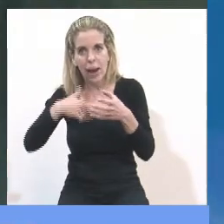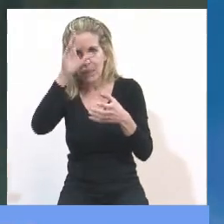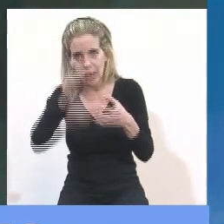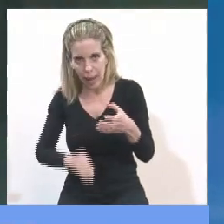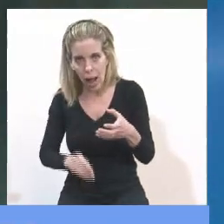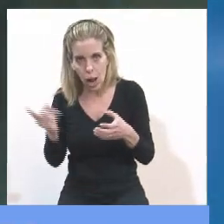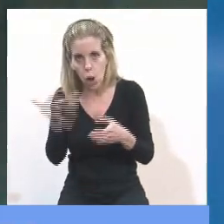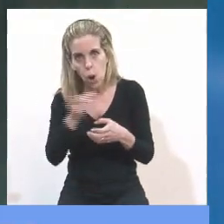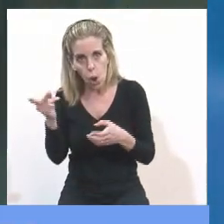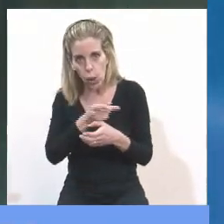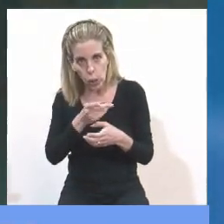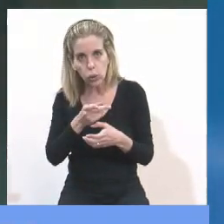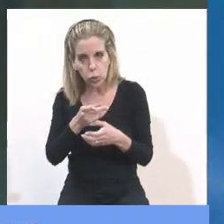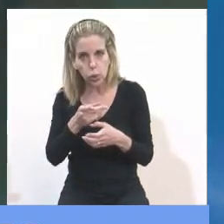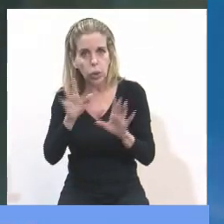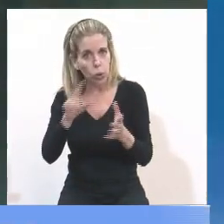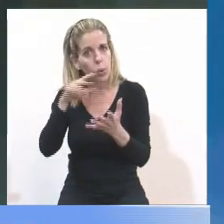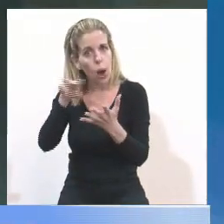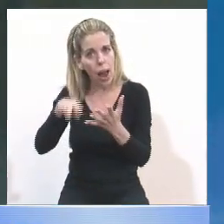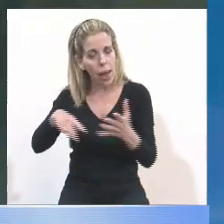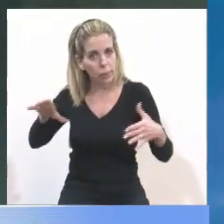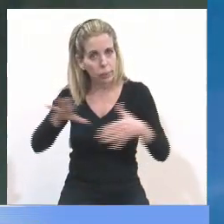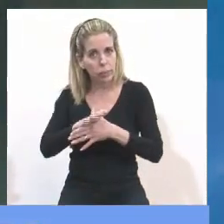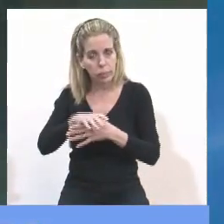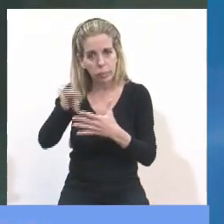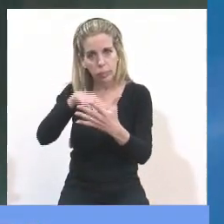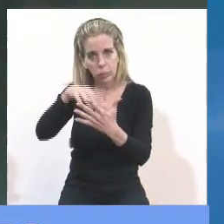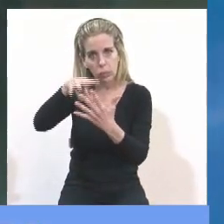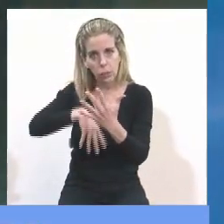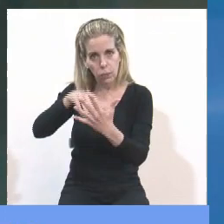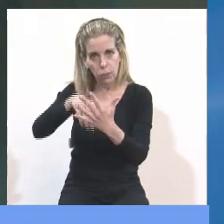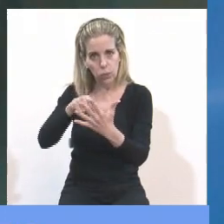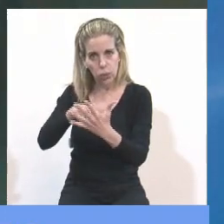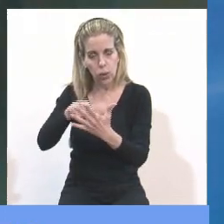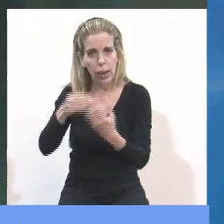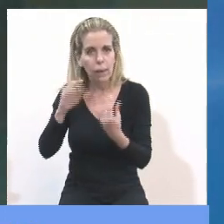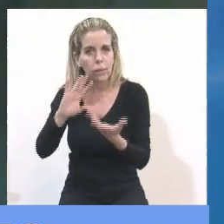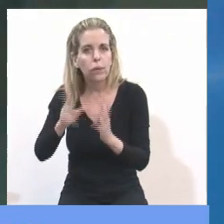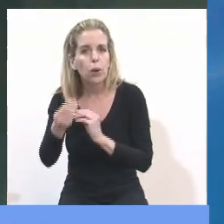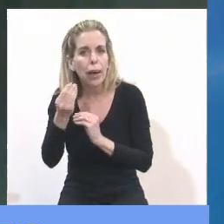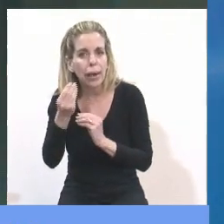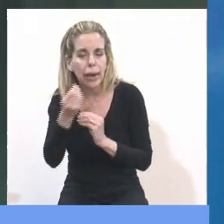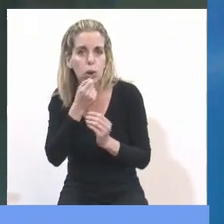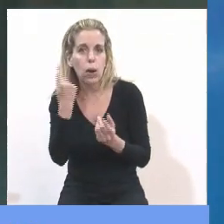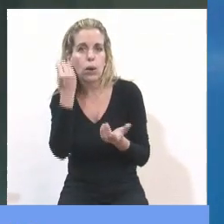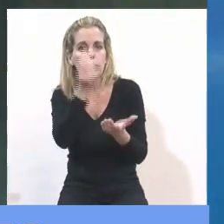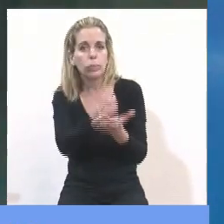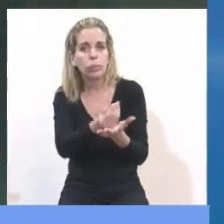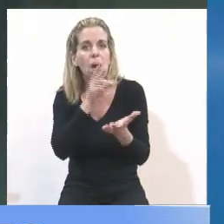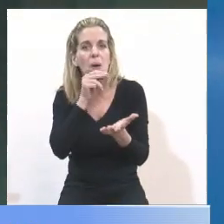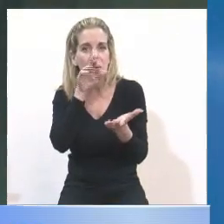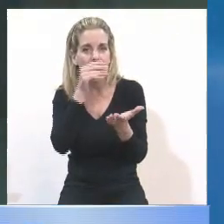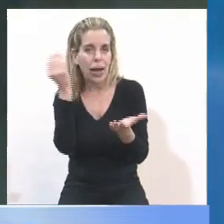establecieron concretamente, y leo textualmente, que la forma de cubrir las vacantes existentes